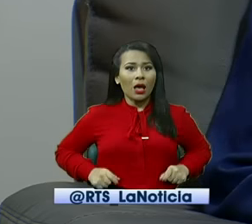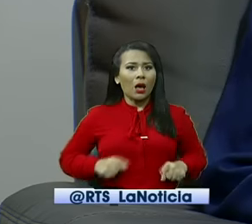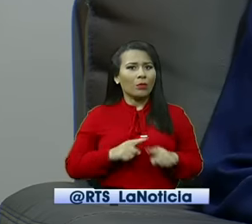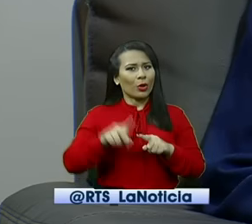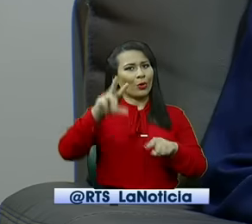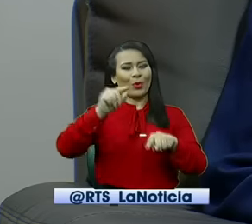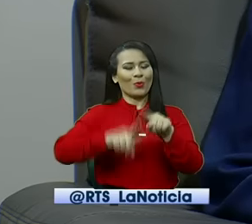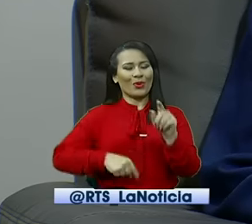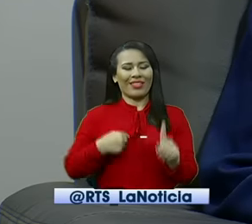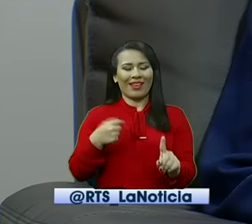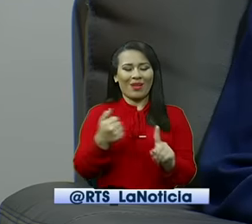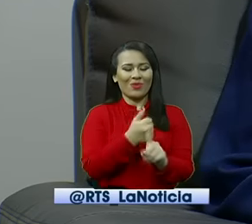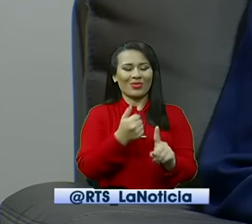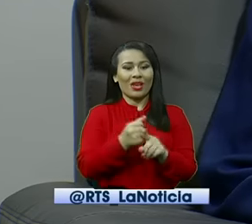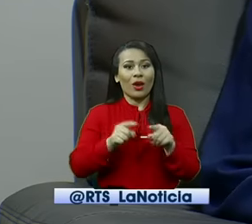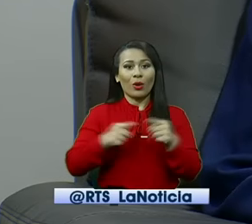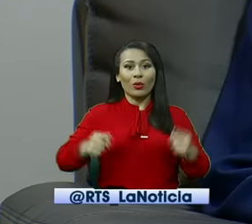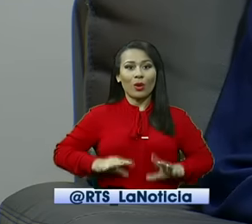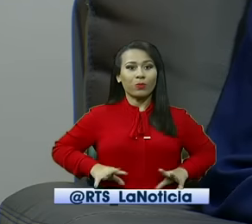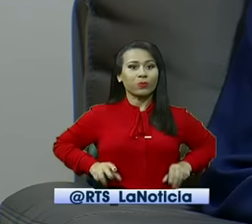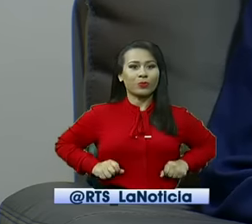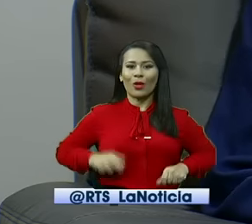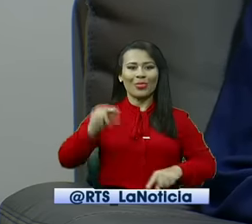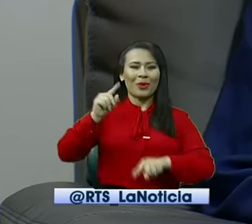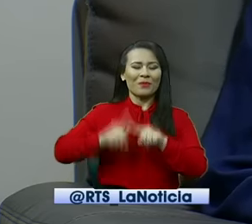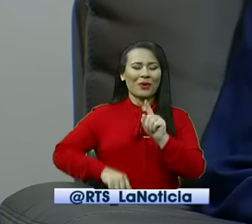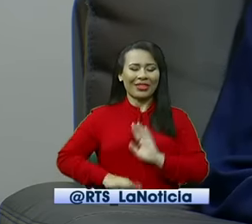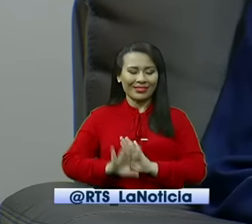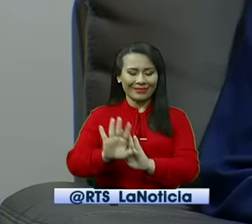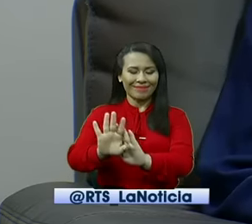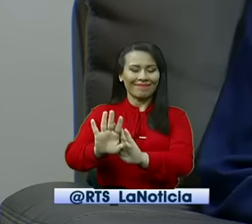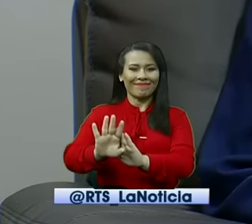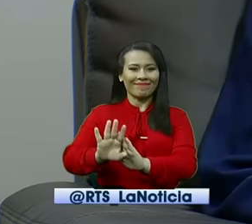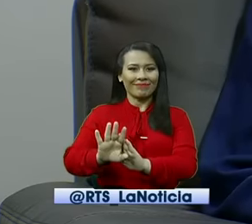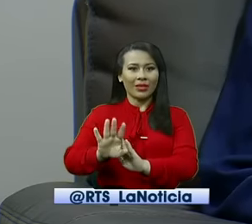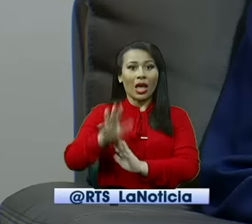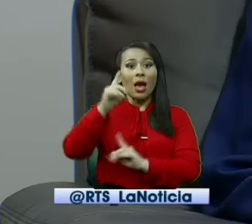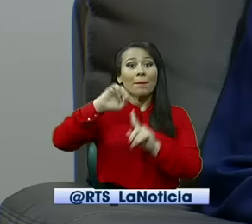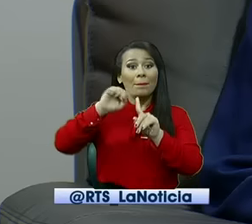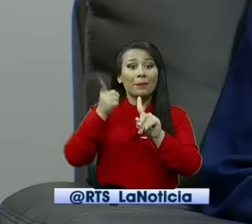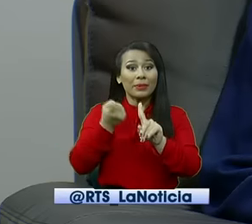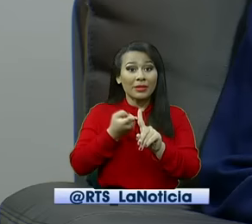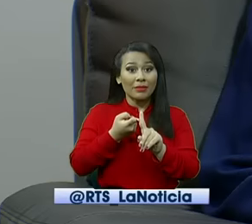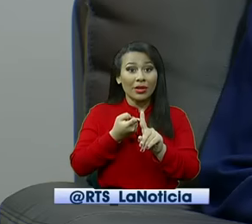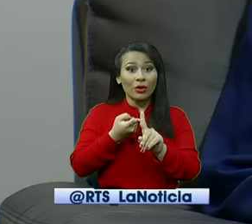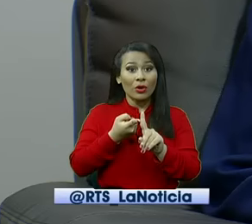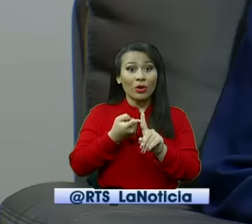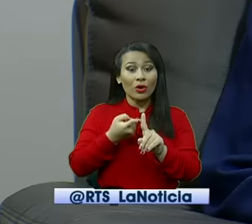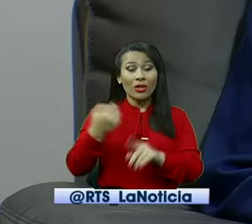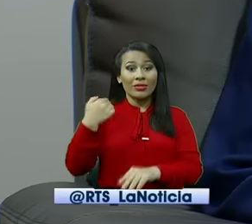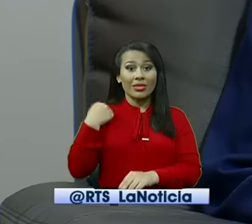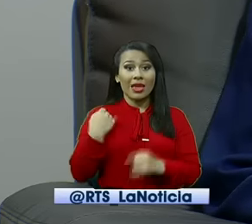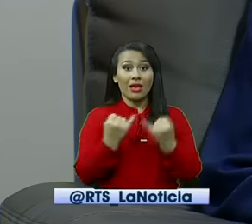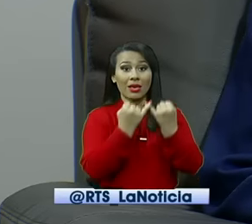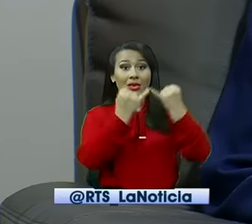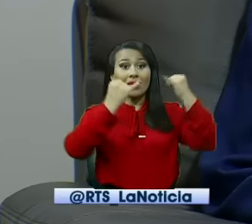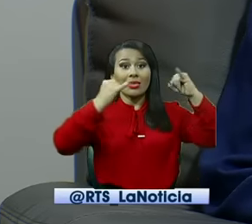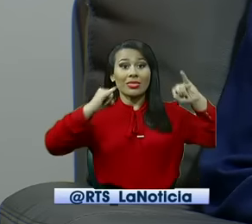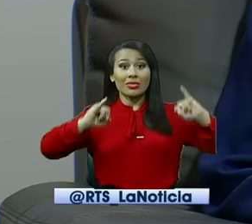posible combatir la corrupción mis queridos amigos no es posible si no existe autonomía